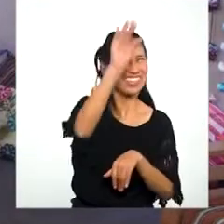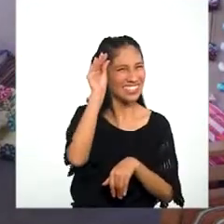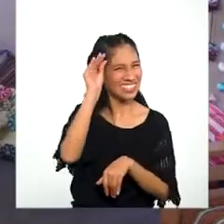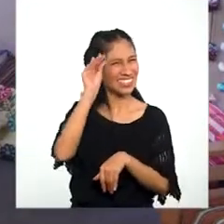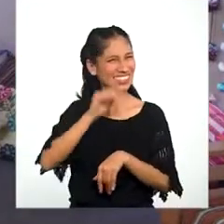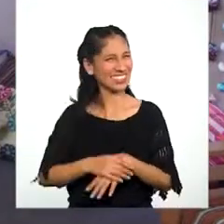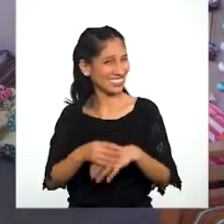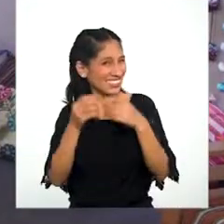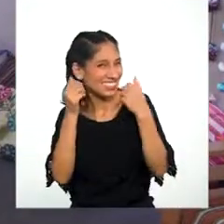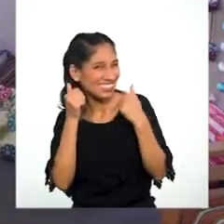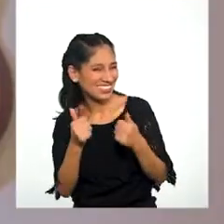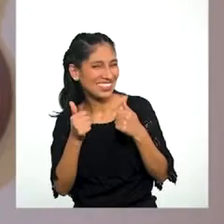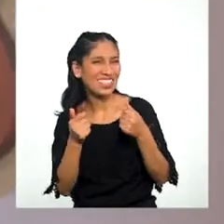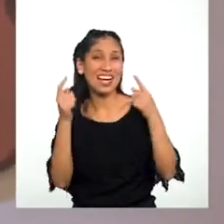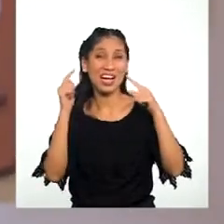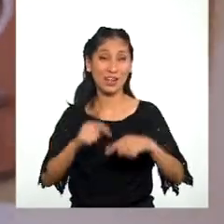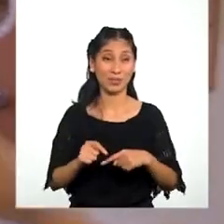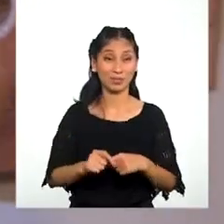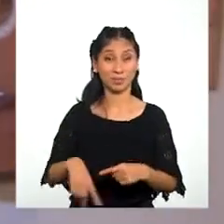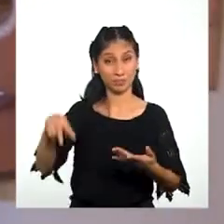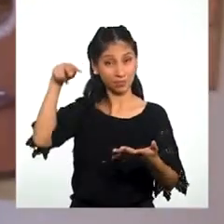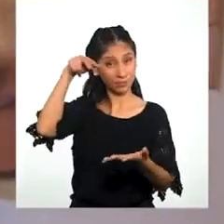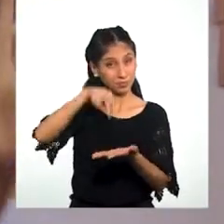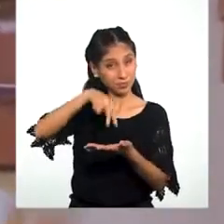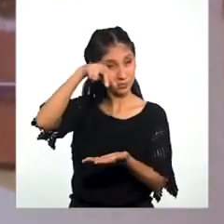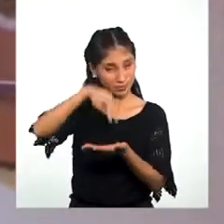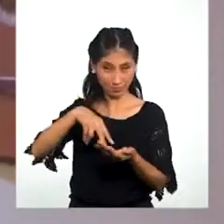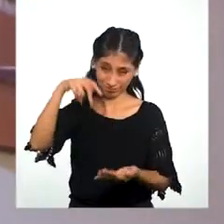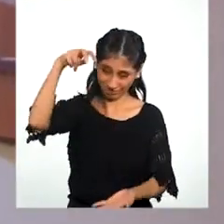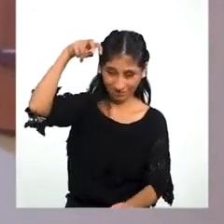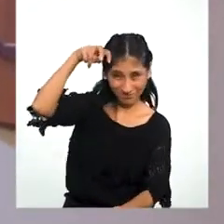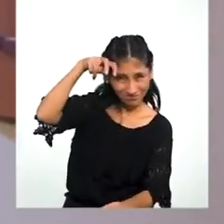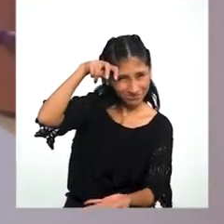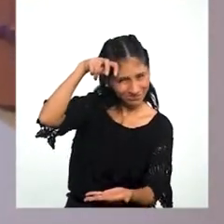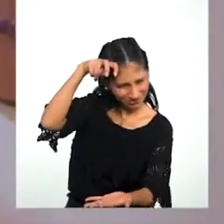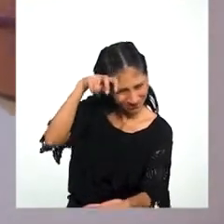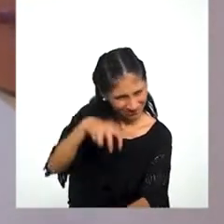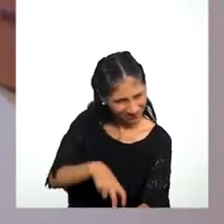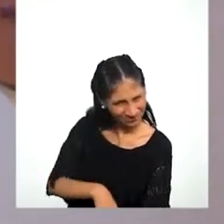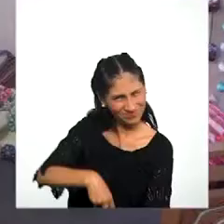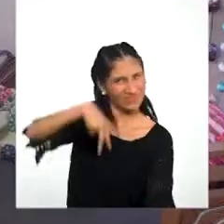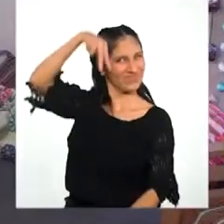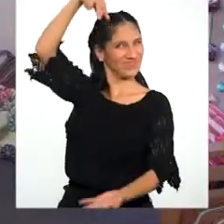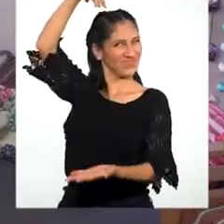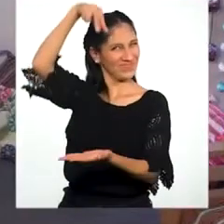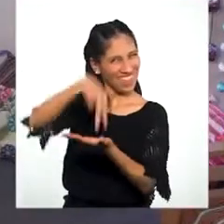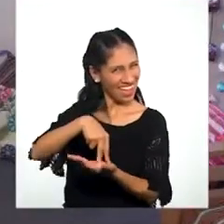muy bien Vamos a agacharnos para tomar impulso y saltar